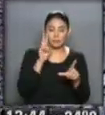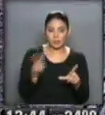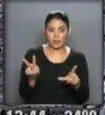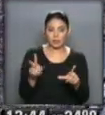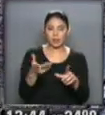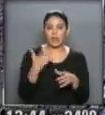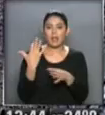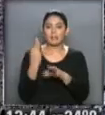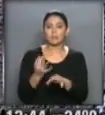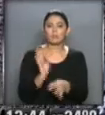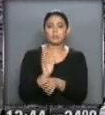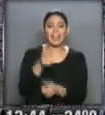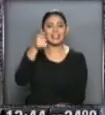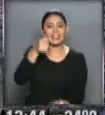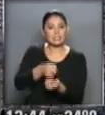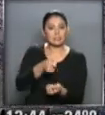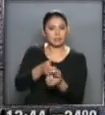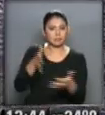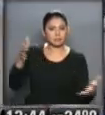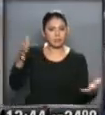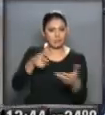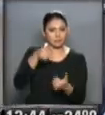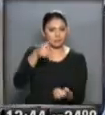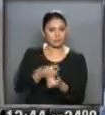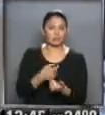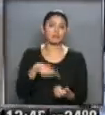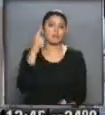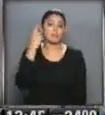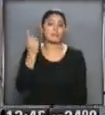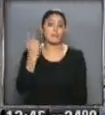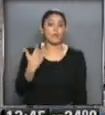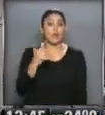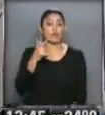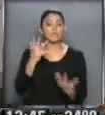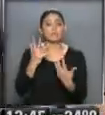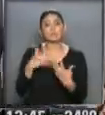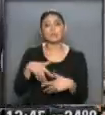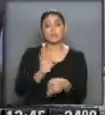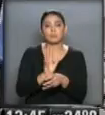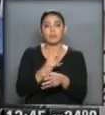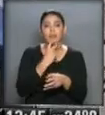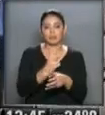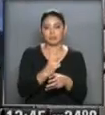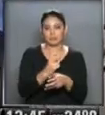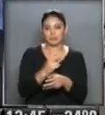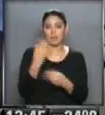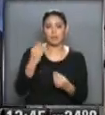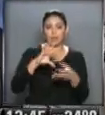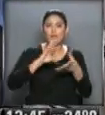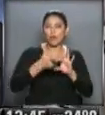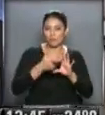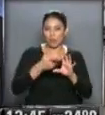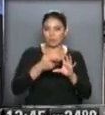una suerte de tenaza gigantesca, imaginamos con un funcionamiento de tipo hidráulico, digo por la conformación que